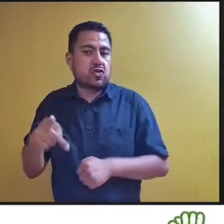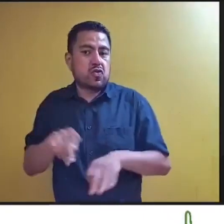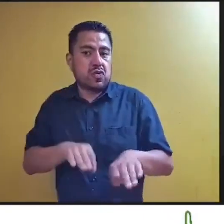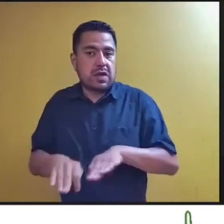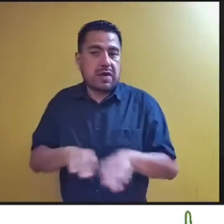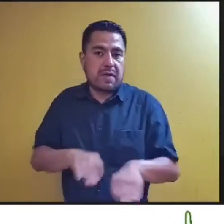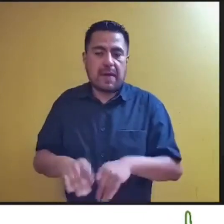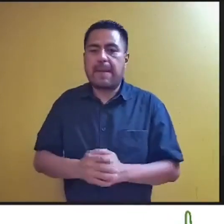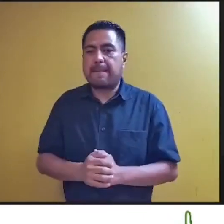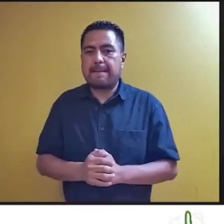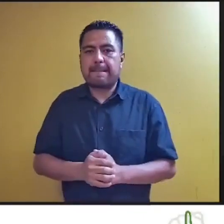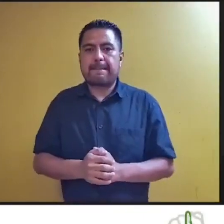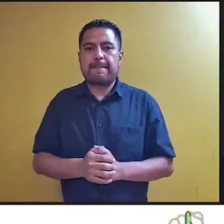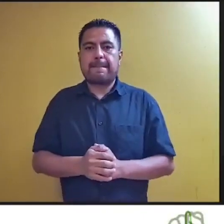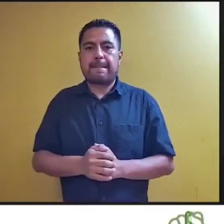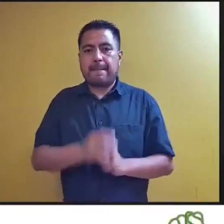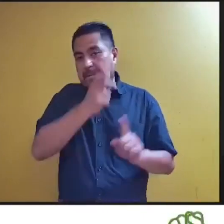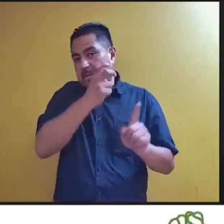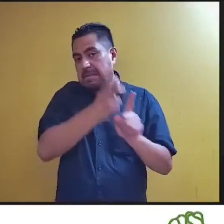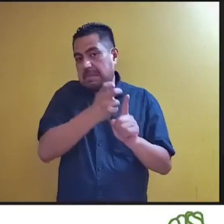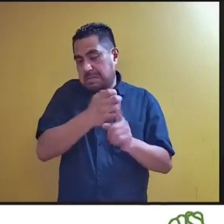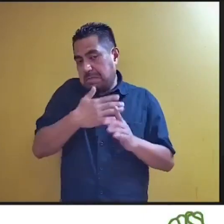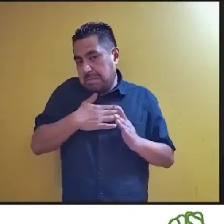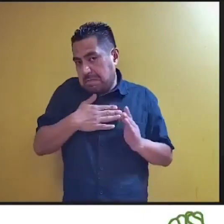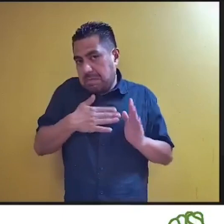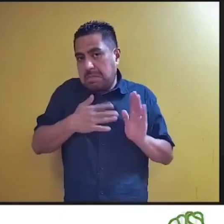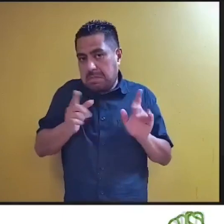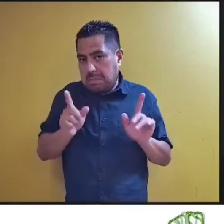funciones. Esa sería mi